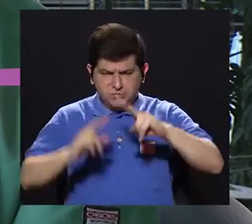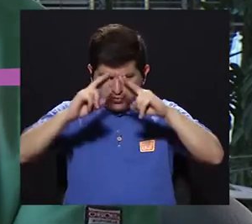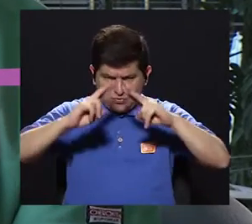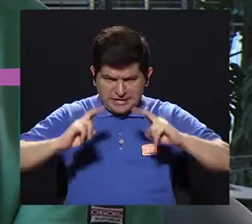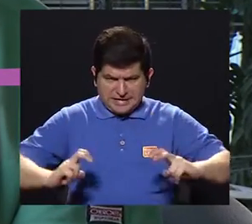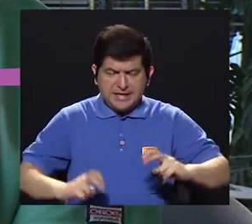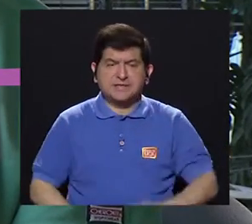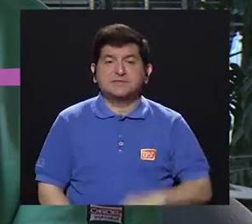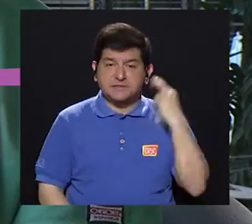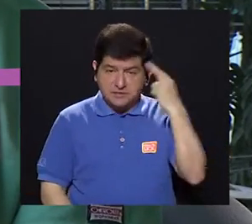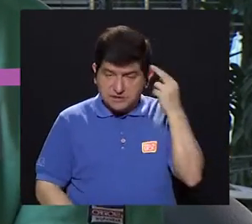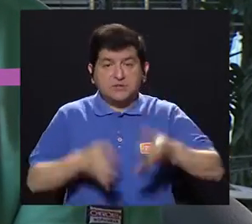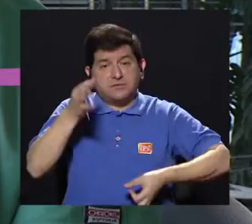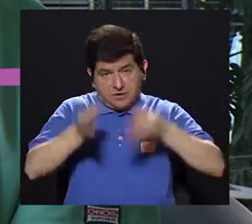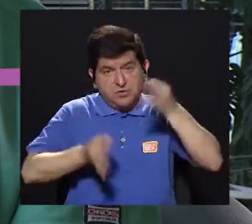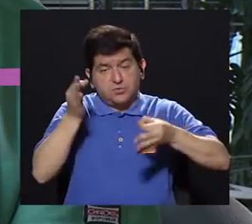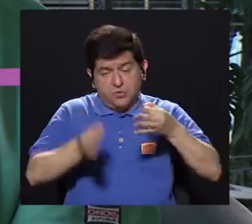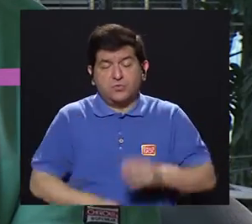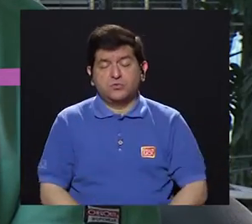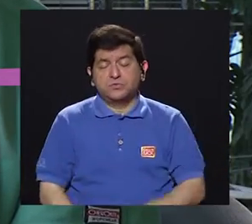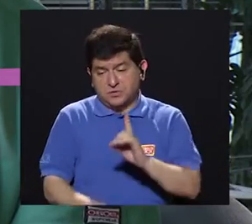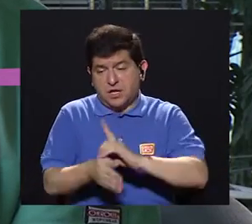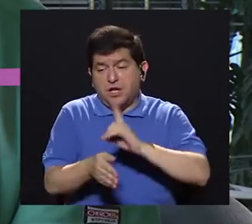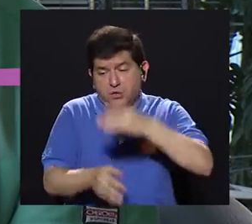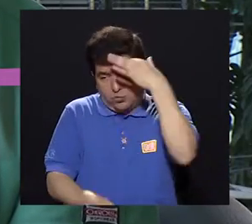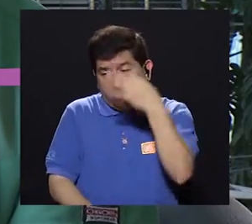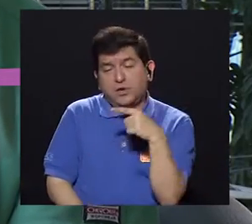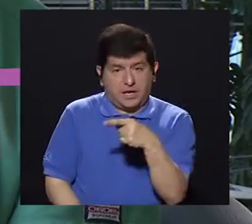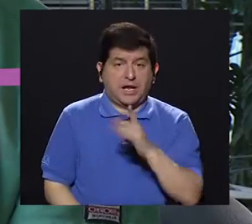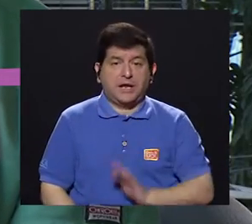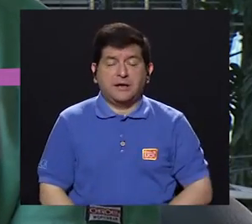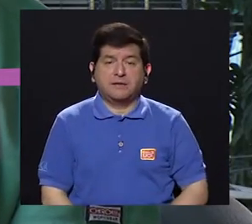examen es porque está justificado por